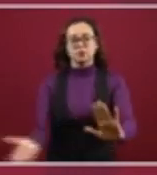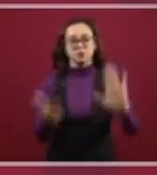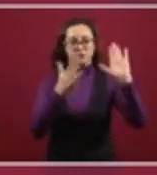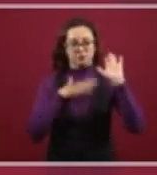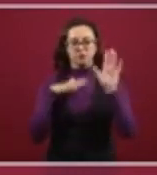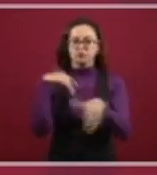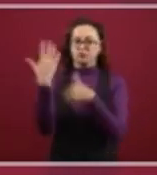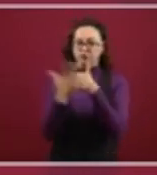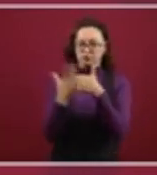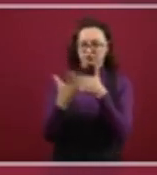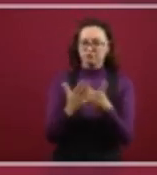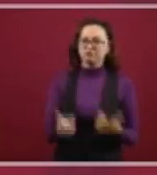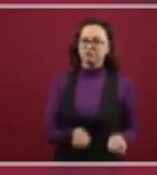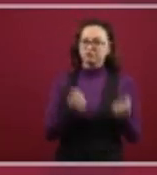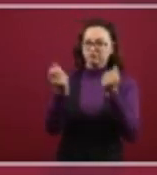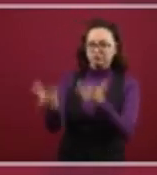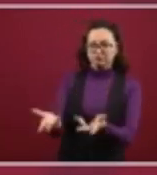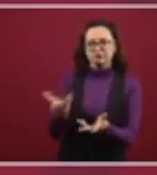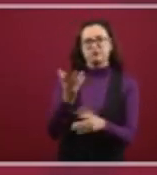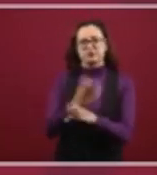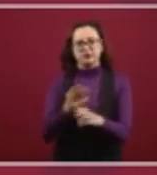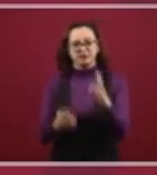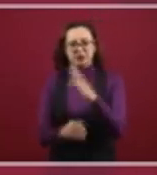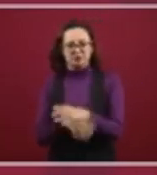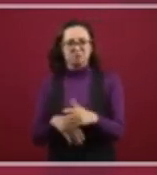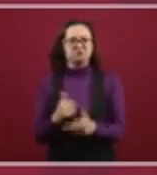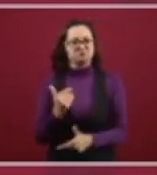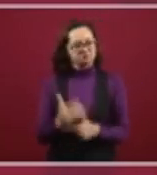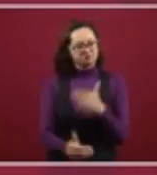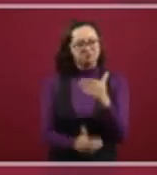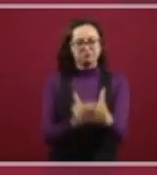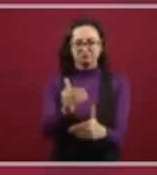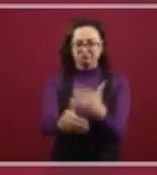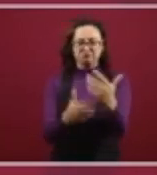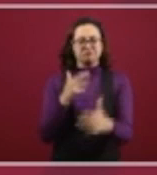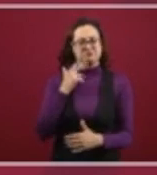fertilizantes y se avanzó mucho.